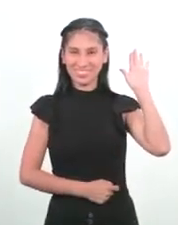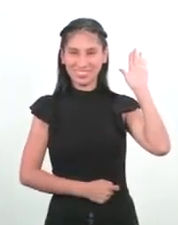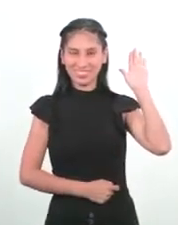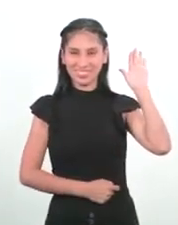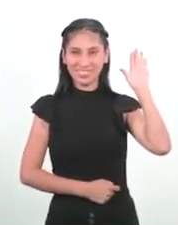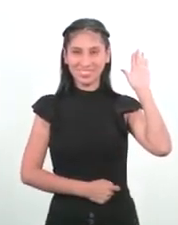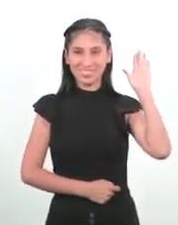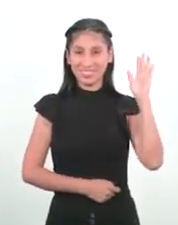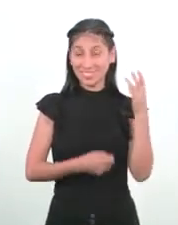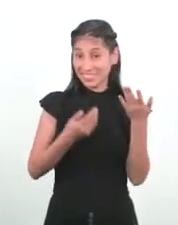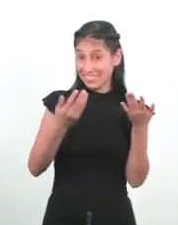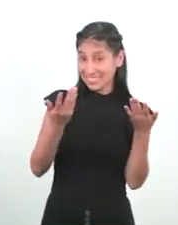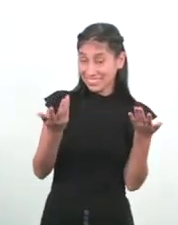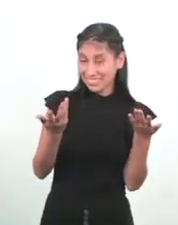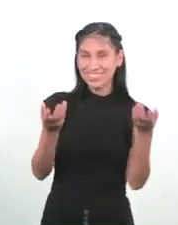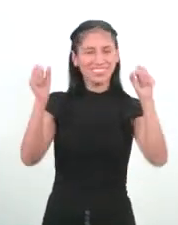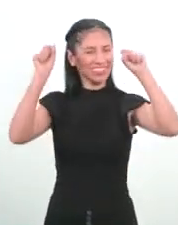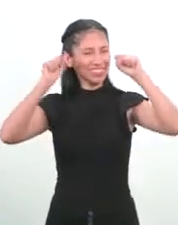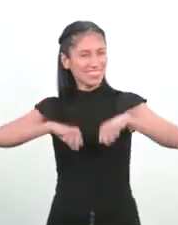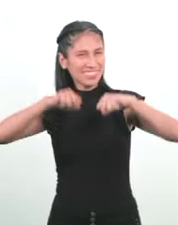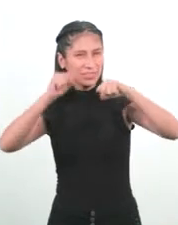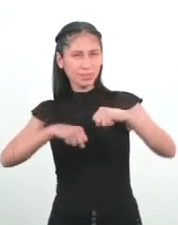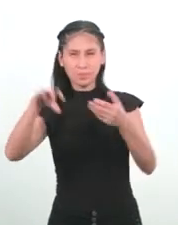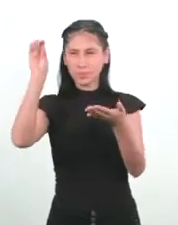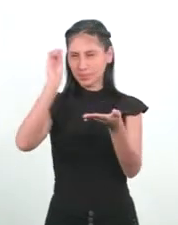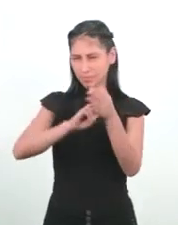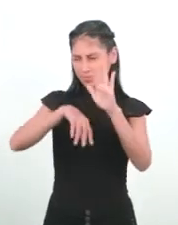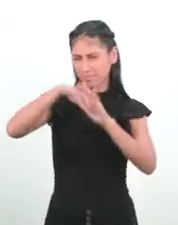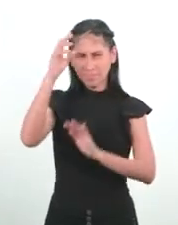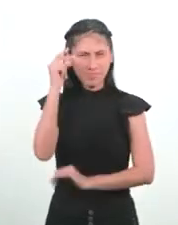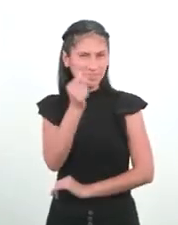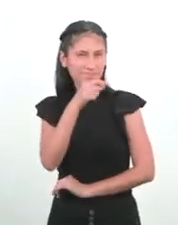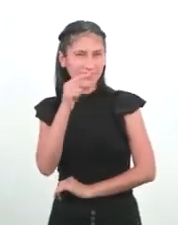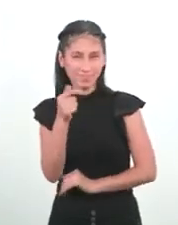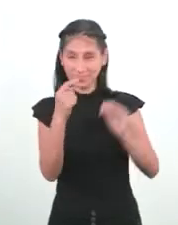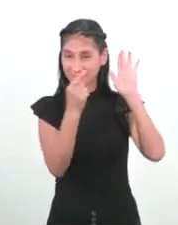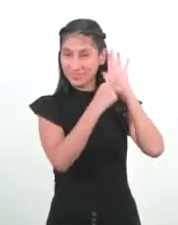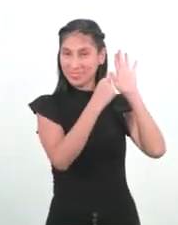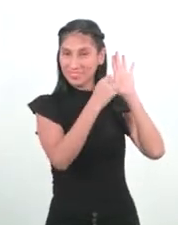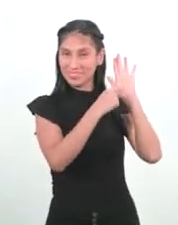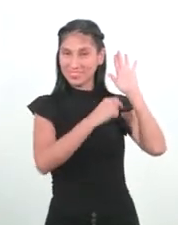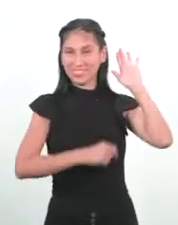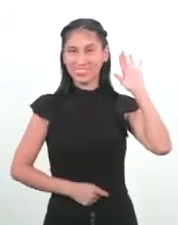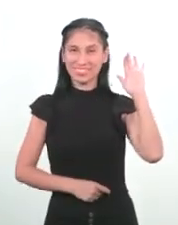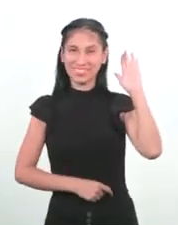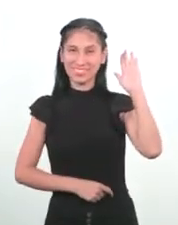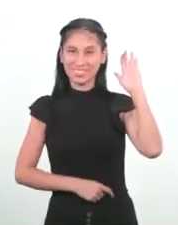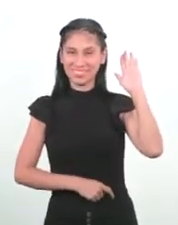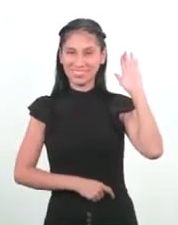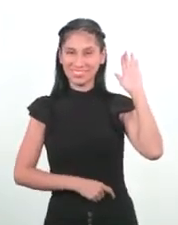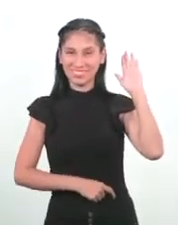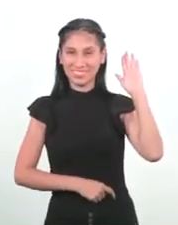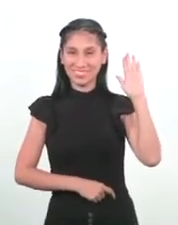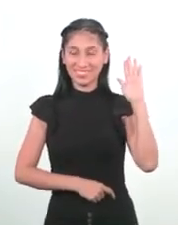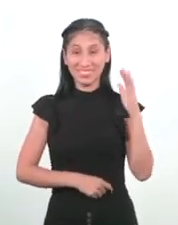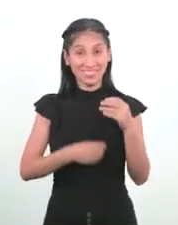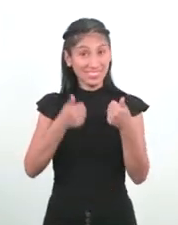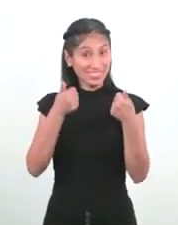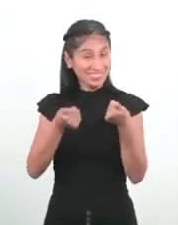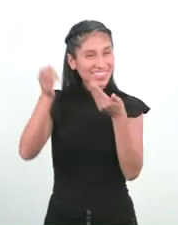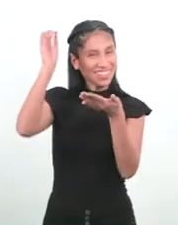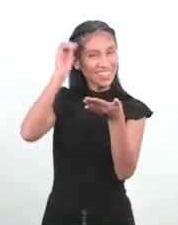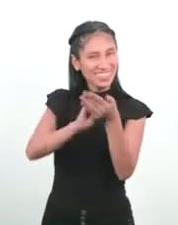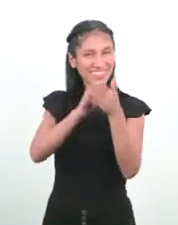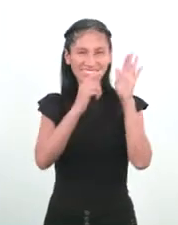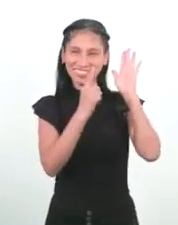pum, a, a. Eso es, un poco más rápido. Pum, a, pum, a, pum, a, a. Una